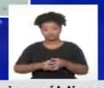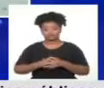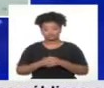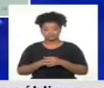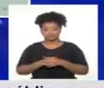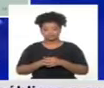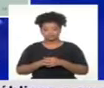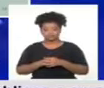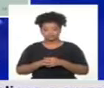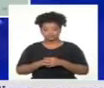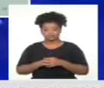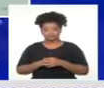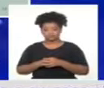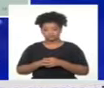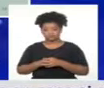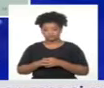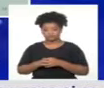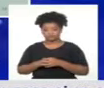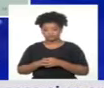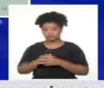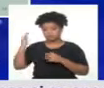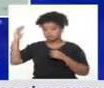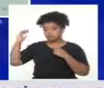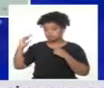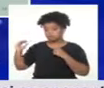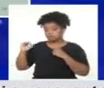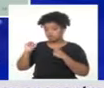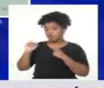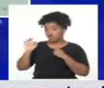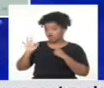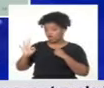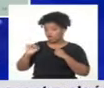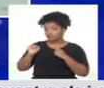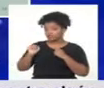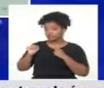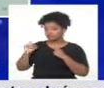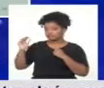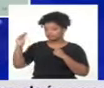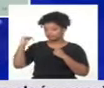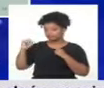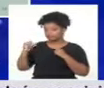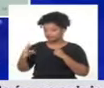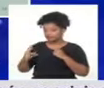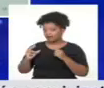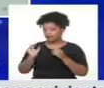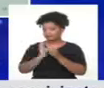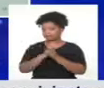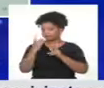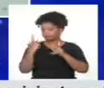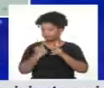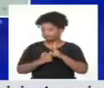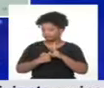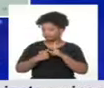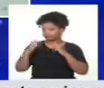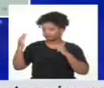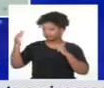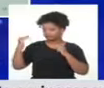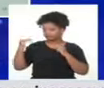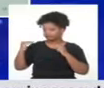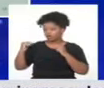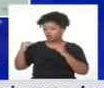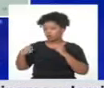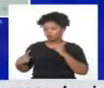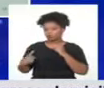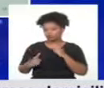Moa con 8, Báguano con 3, Mayarí con 2 y Banes un caso autóctono en